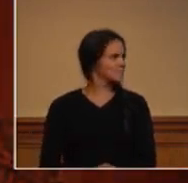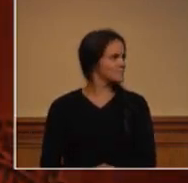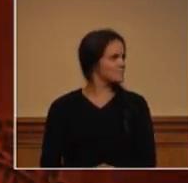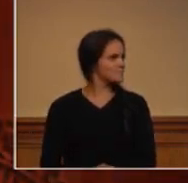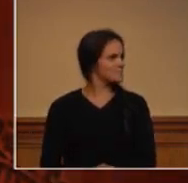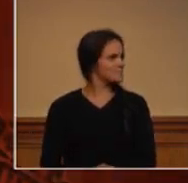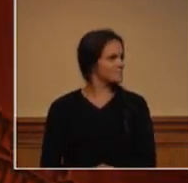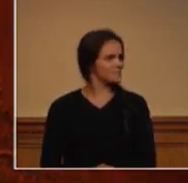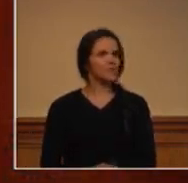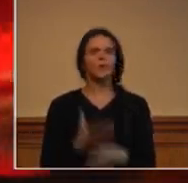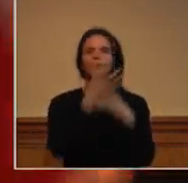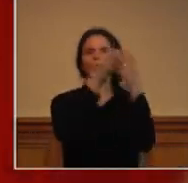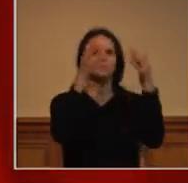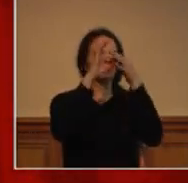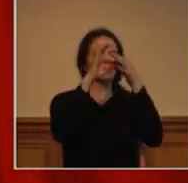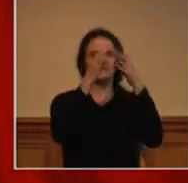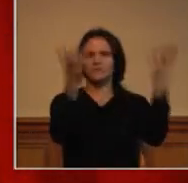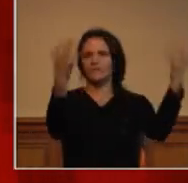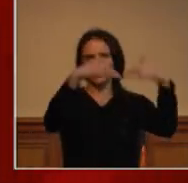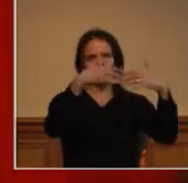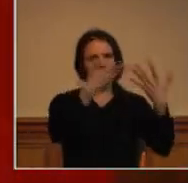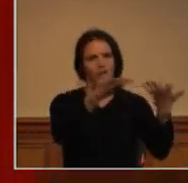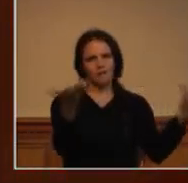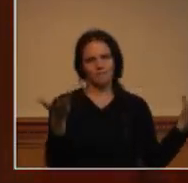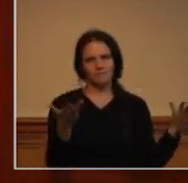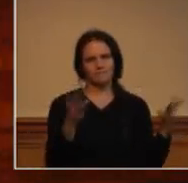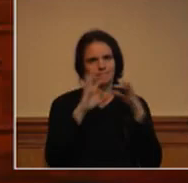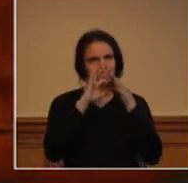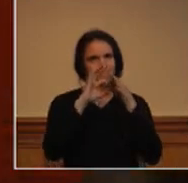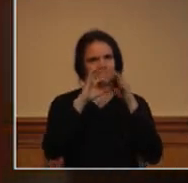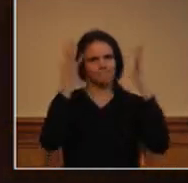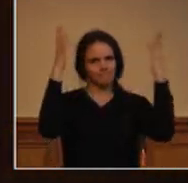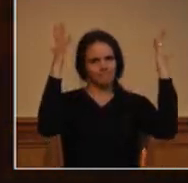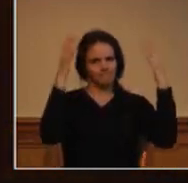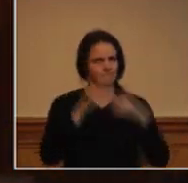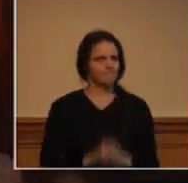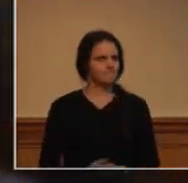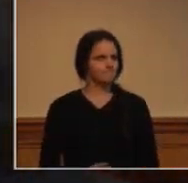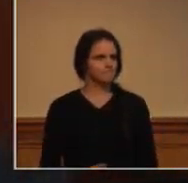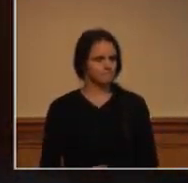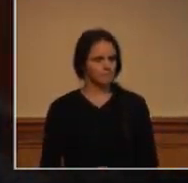Ya, pues muchas gracias a todos. Con esto damos por finalizado el seminario.